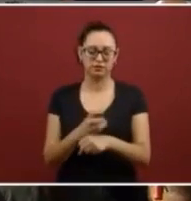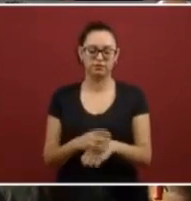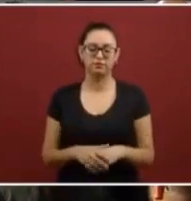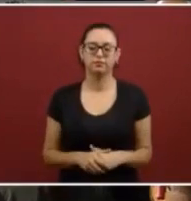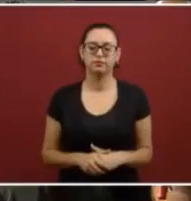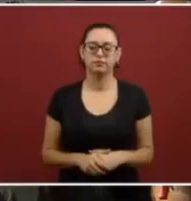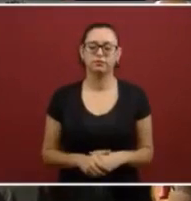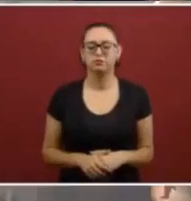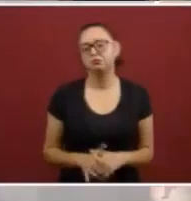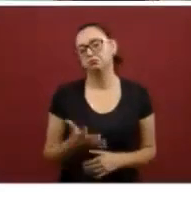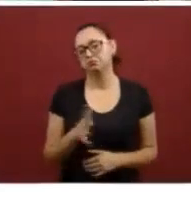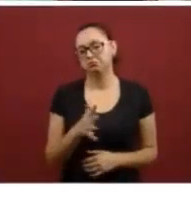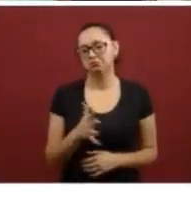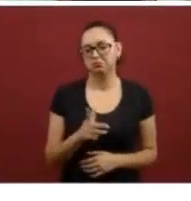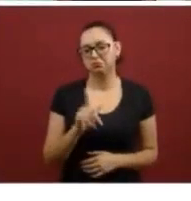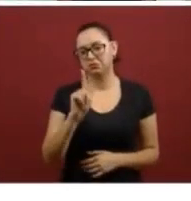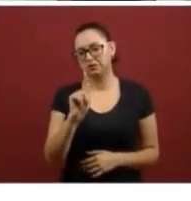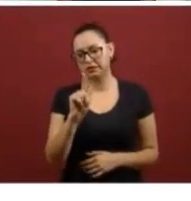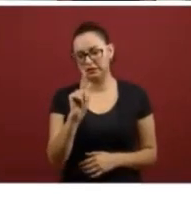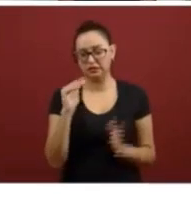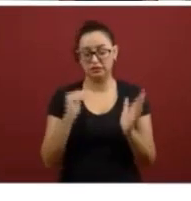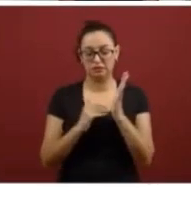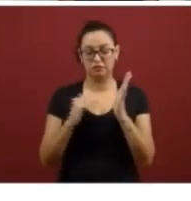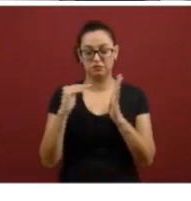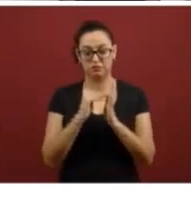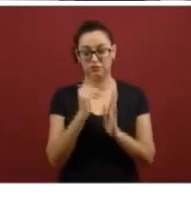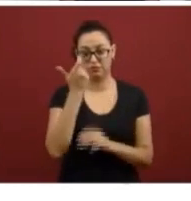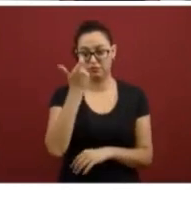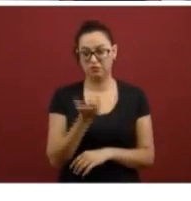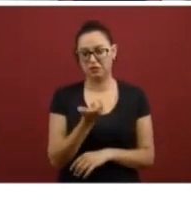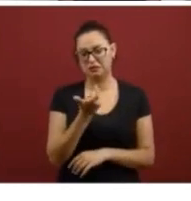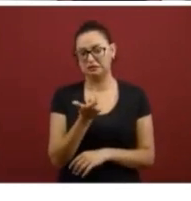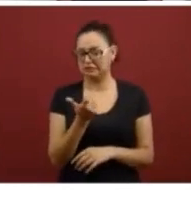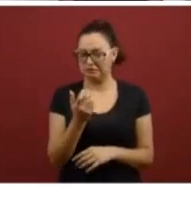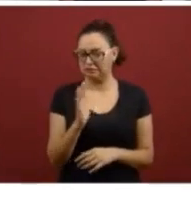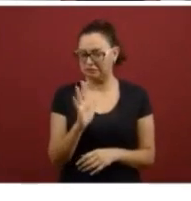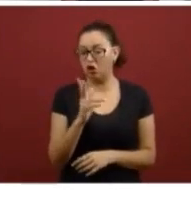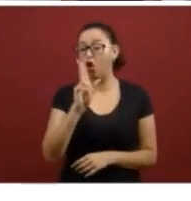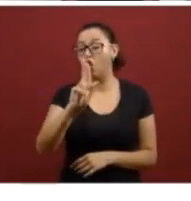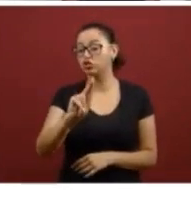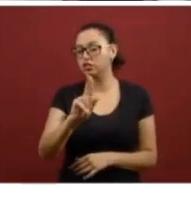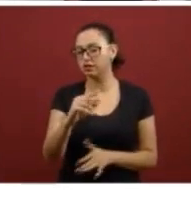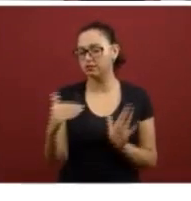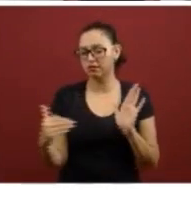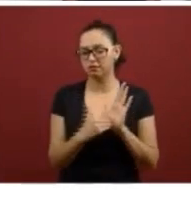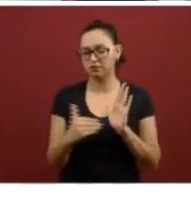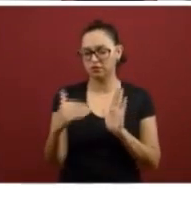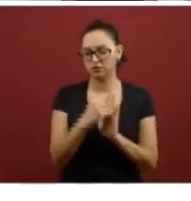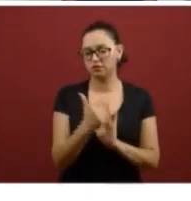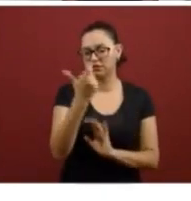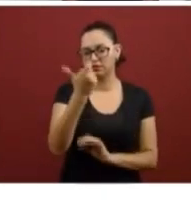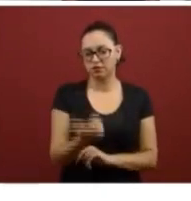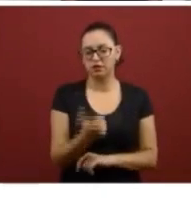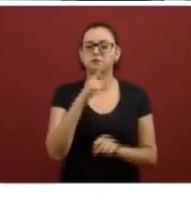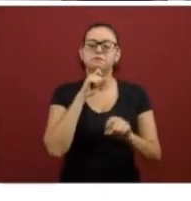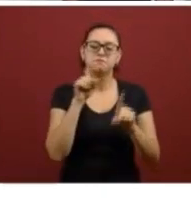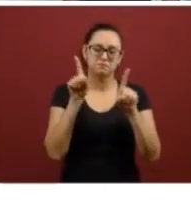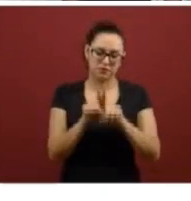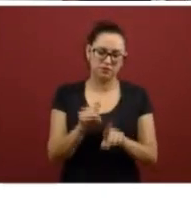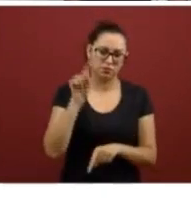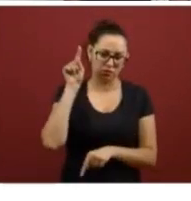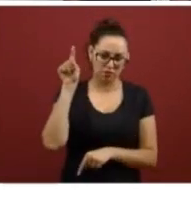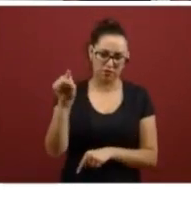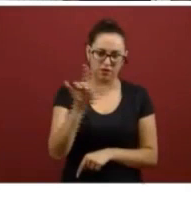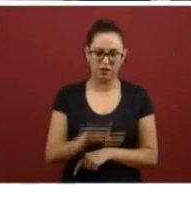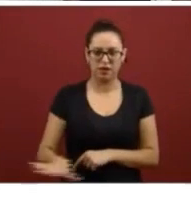anda por So ahí it's de about los, a 70 18 or millones de 19 pesos, to 1 80 ratio millones right de now, pesos, if you perdón. wanted to know, do Este your math. también está